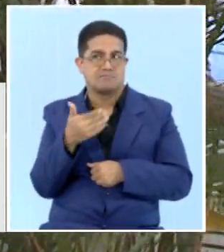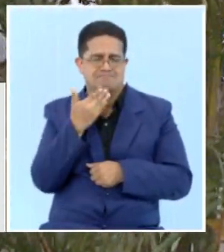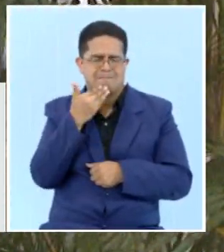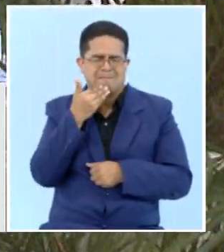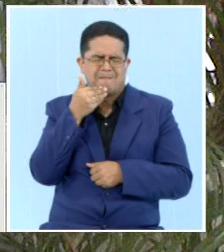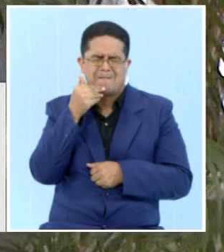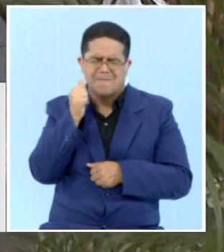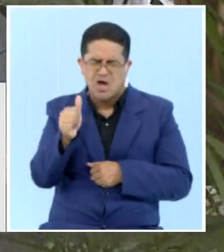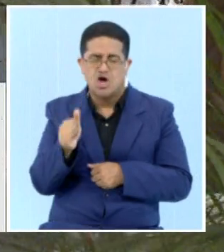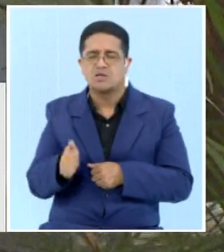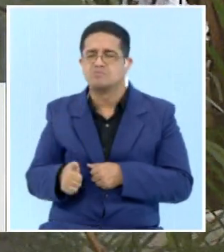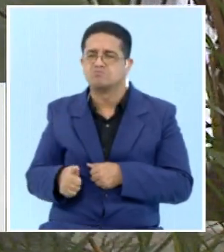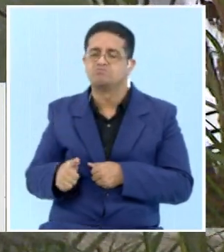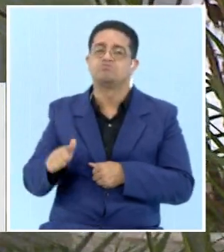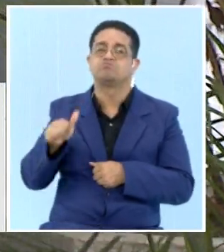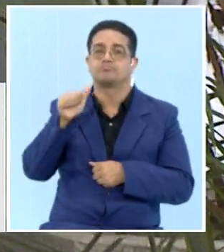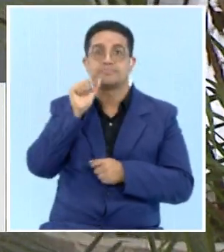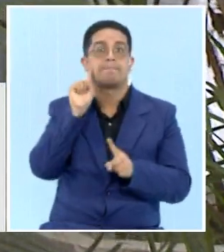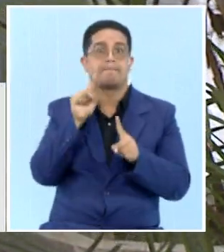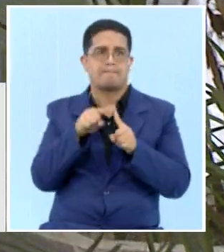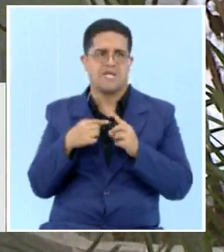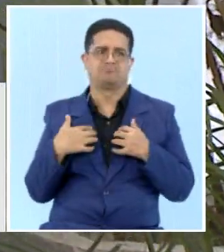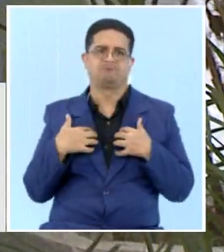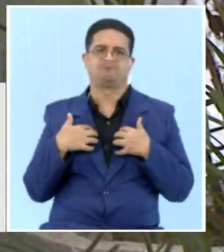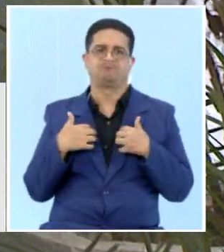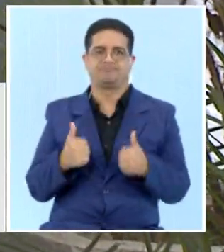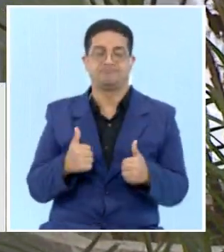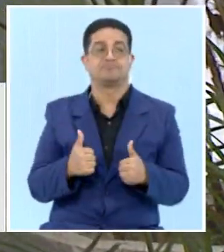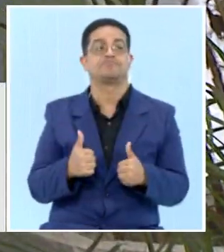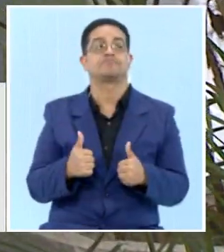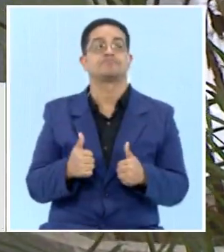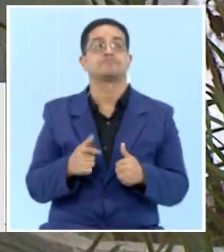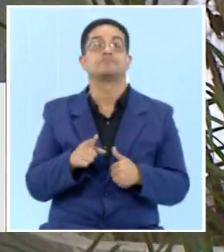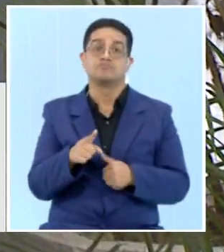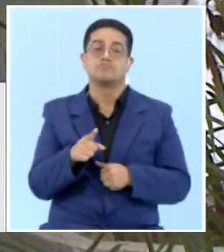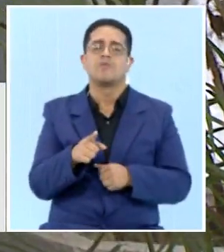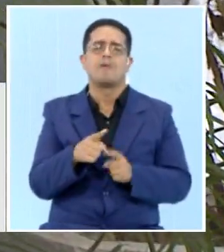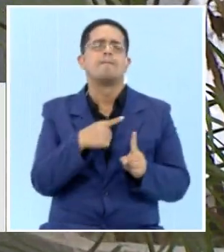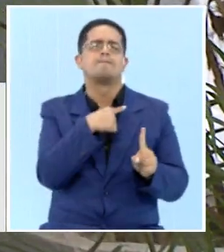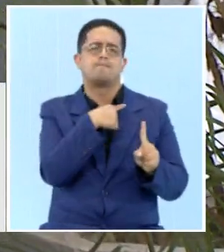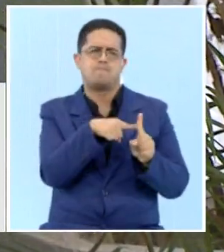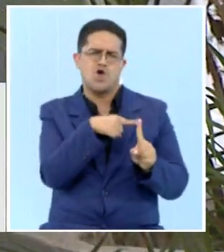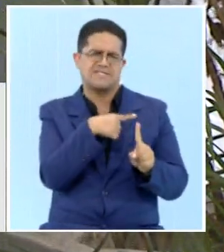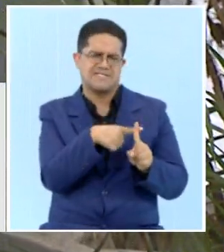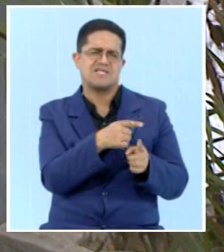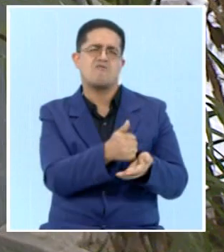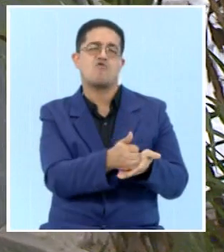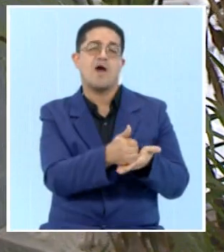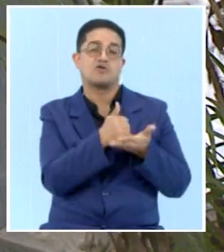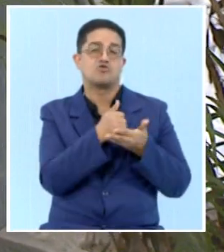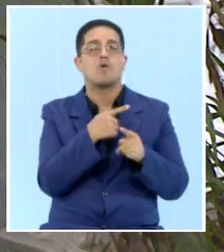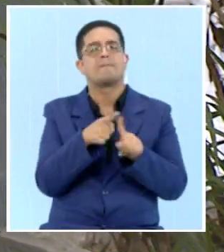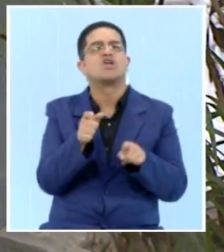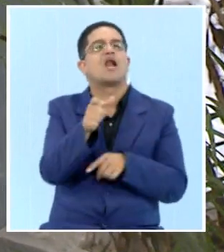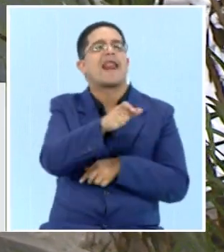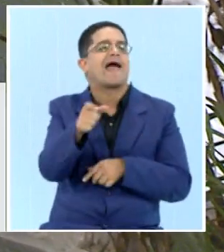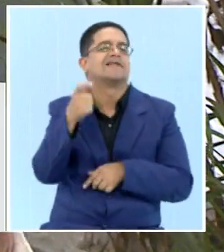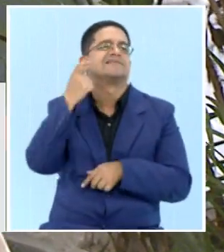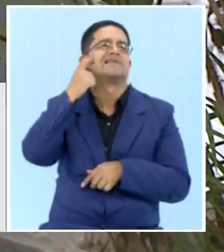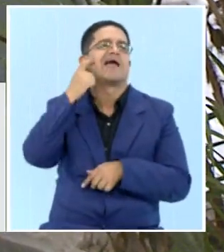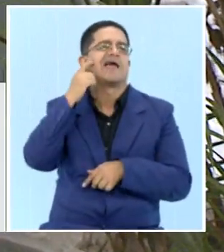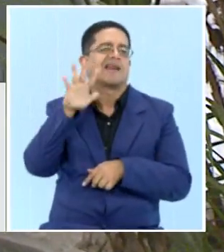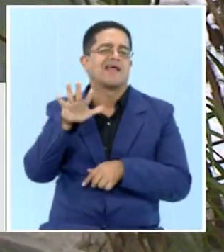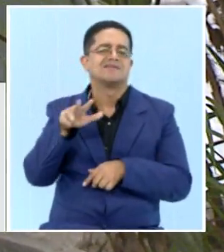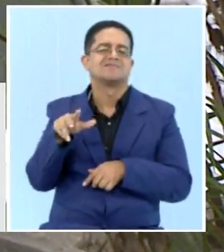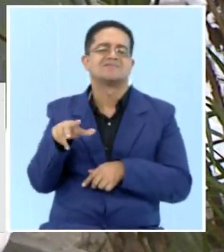podemos consumir para mantenernos hidratados. Son, bueno, digamos, creencias populares, pata